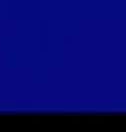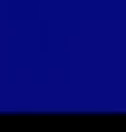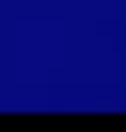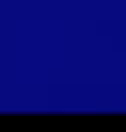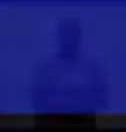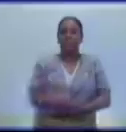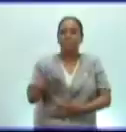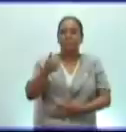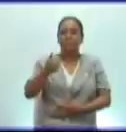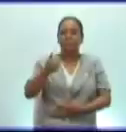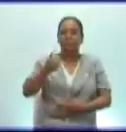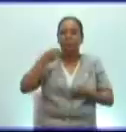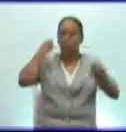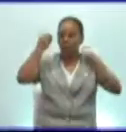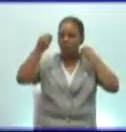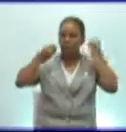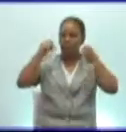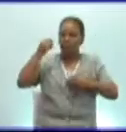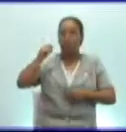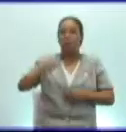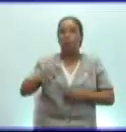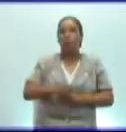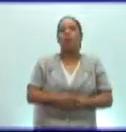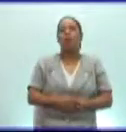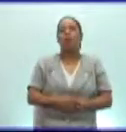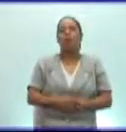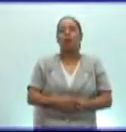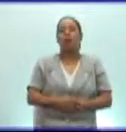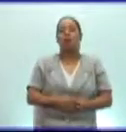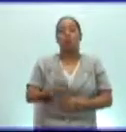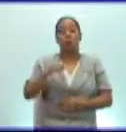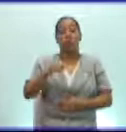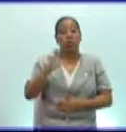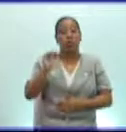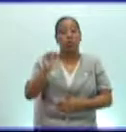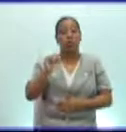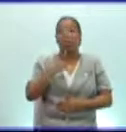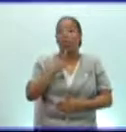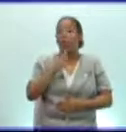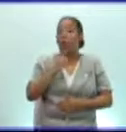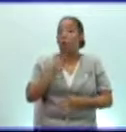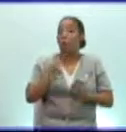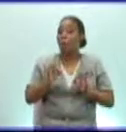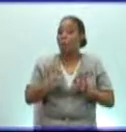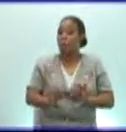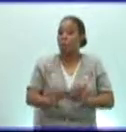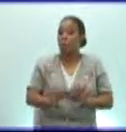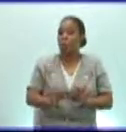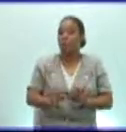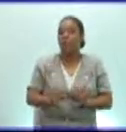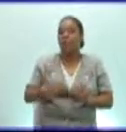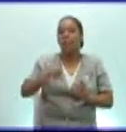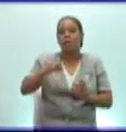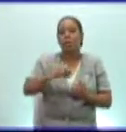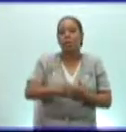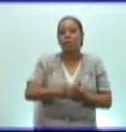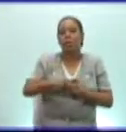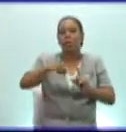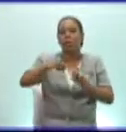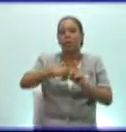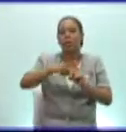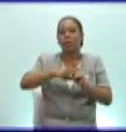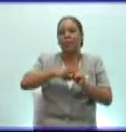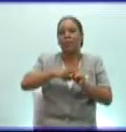Pues bien, vamos a analizar lo siguiente. Cuando hablamos de agua pura y fijamos la temperatura de 25 grados